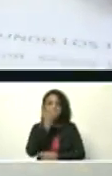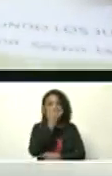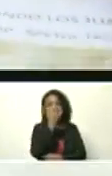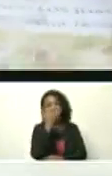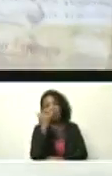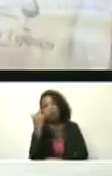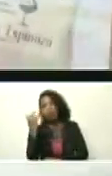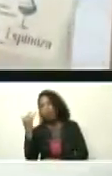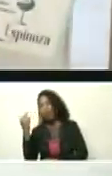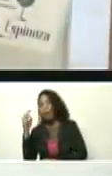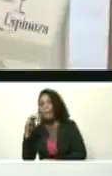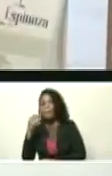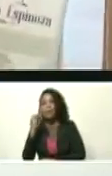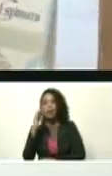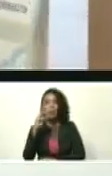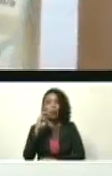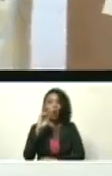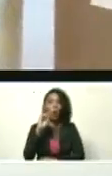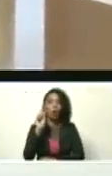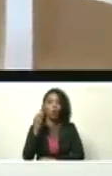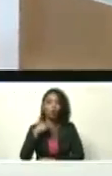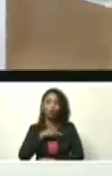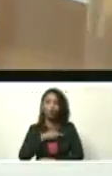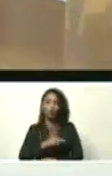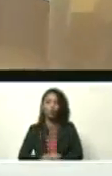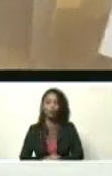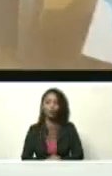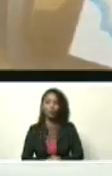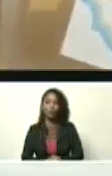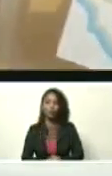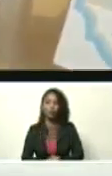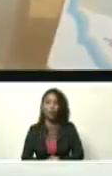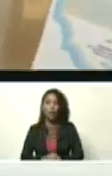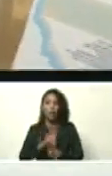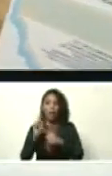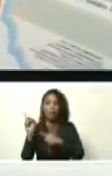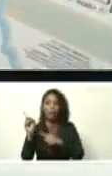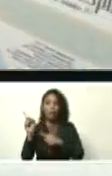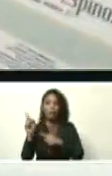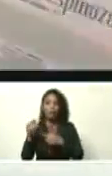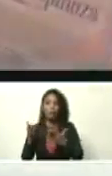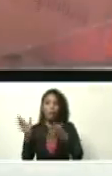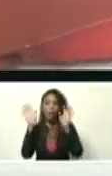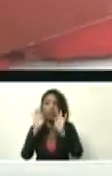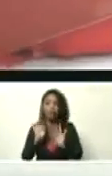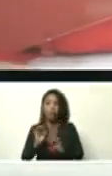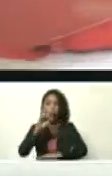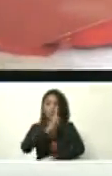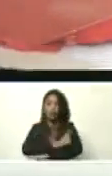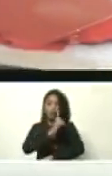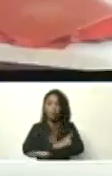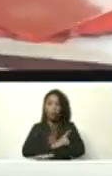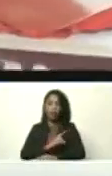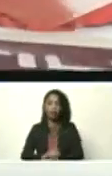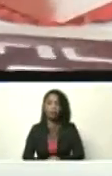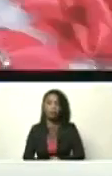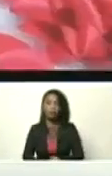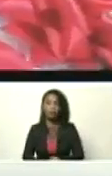Mimú, para nosotros, aquellos que de manera disciplinada